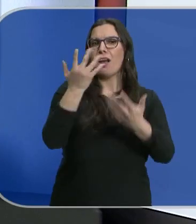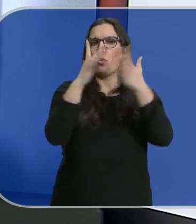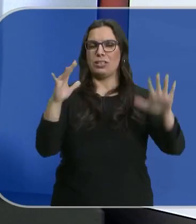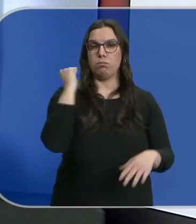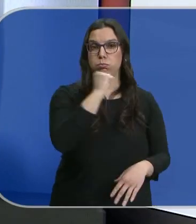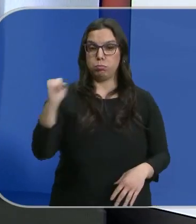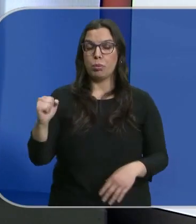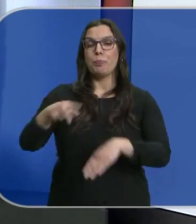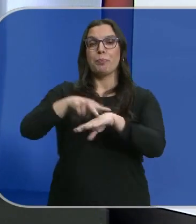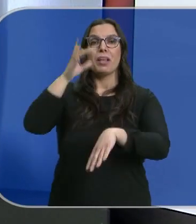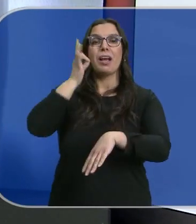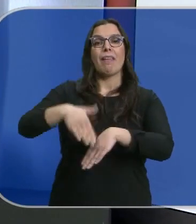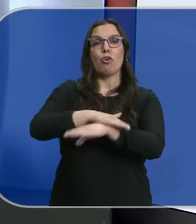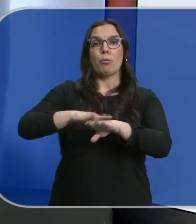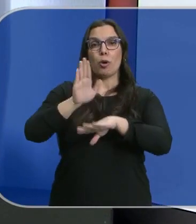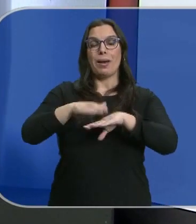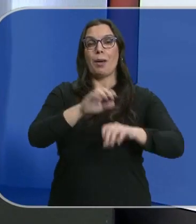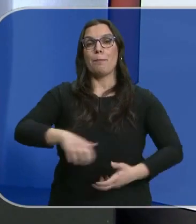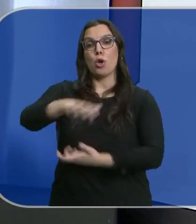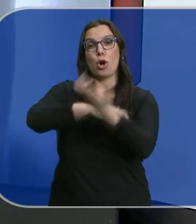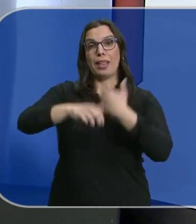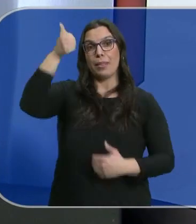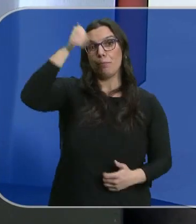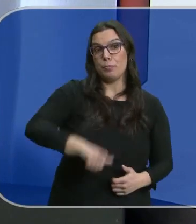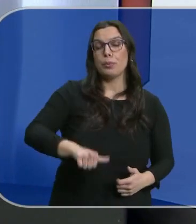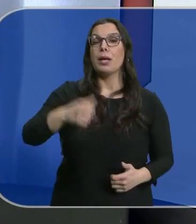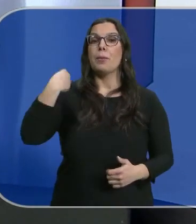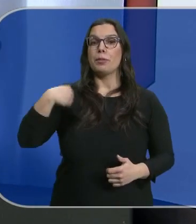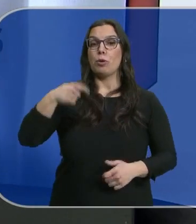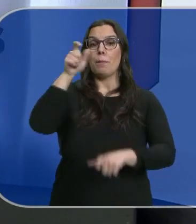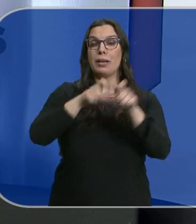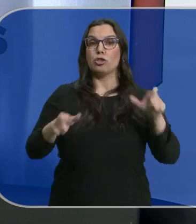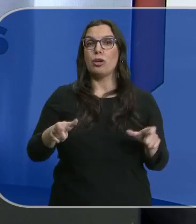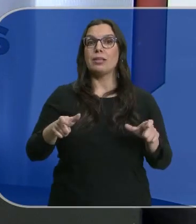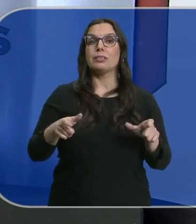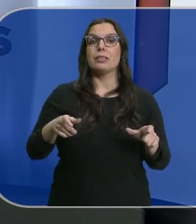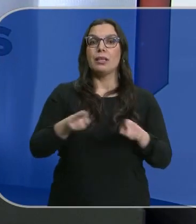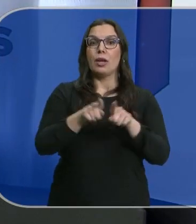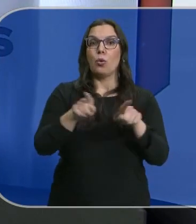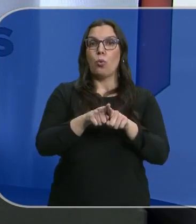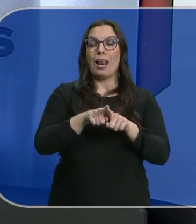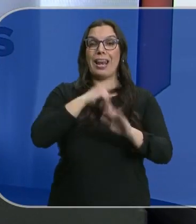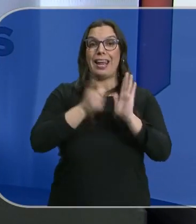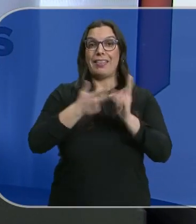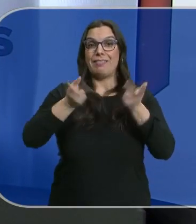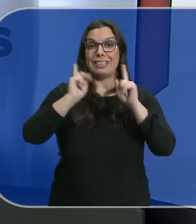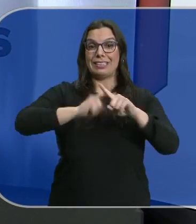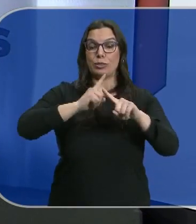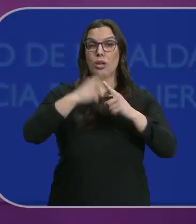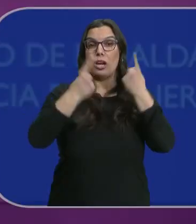para la violencia de género ha anunciado que los primeros excarcelados por la Ley de Libertad Sexual ya están vigilados con pulseras telemáticas.